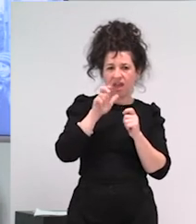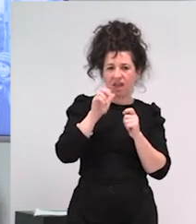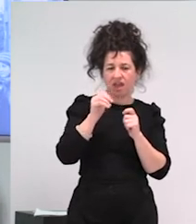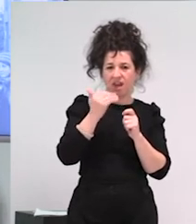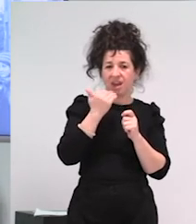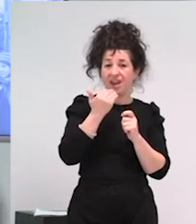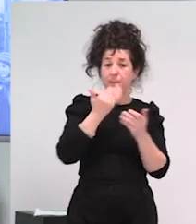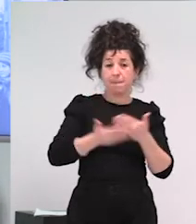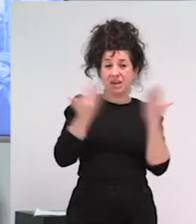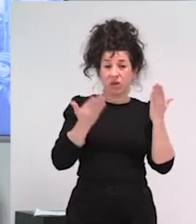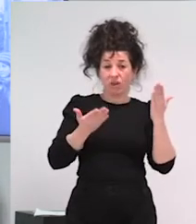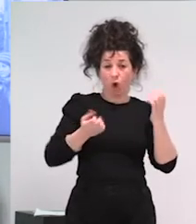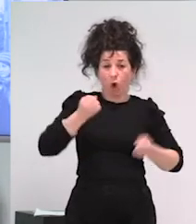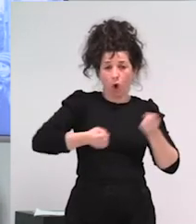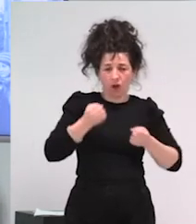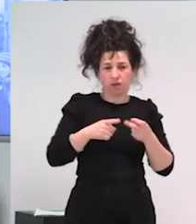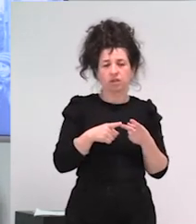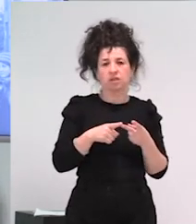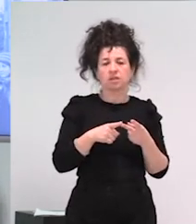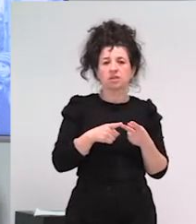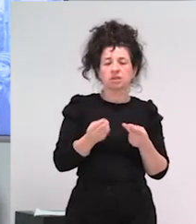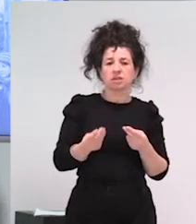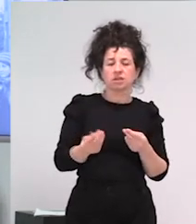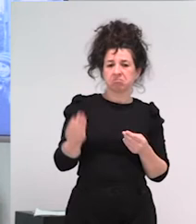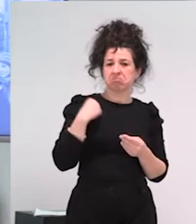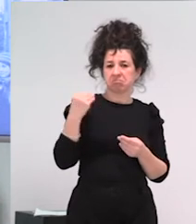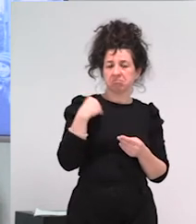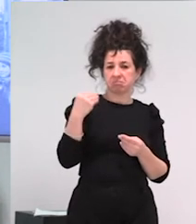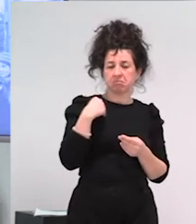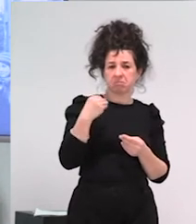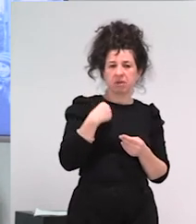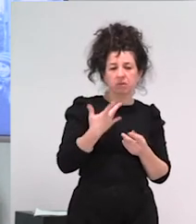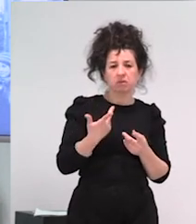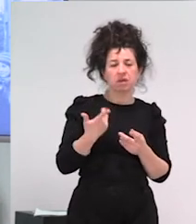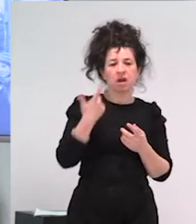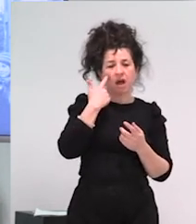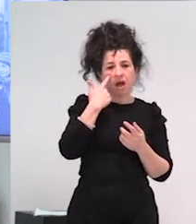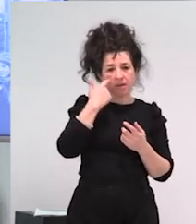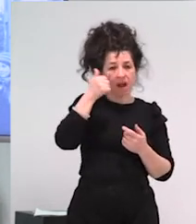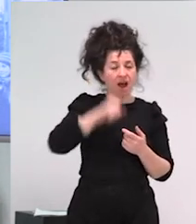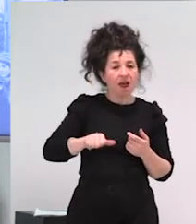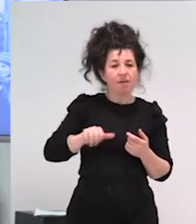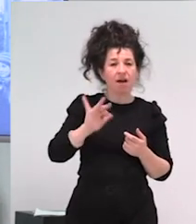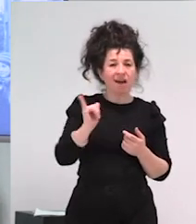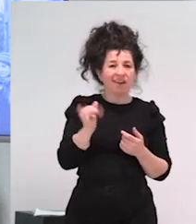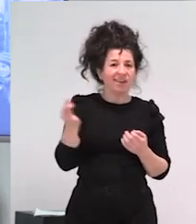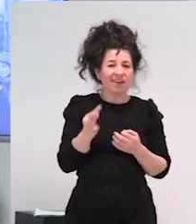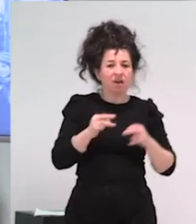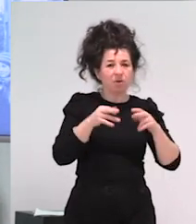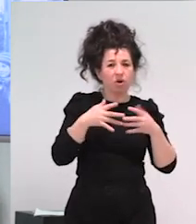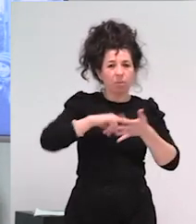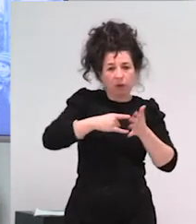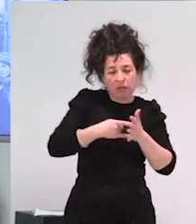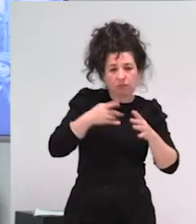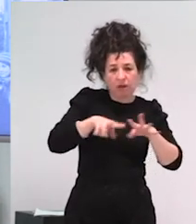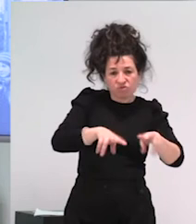en el Correo, y me preguntaban sobre las luchas territoriales que hay contra megaproyectos extractivos en Áraba. Pues esto también son prácticas